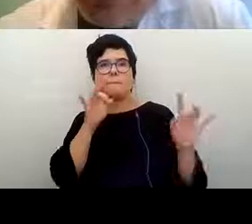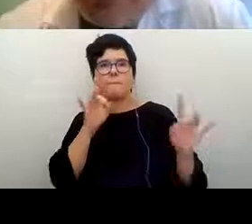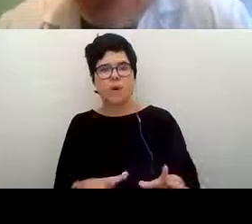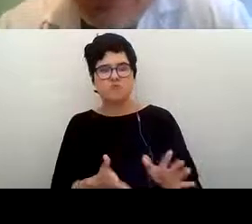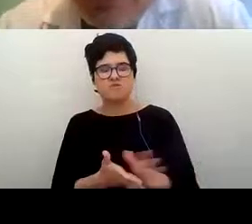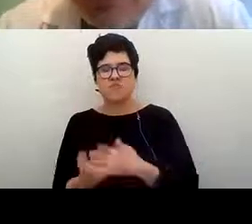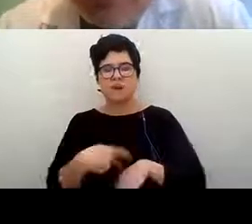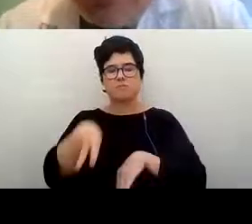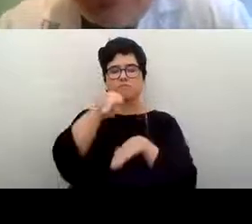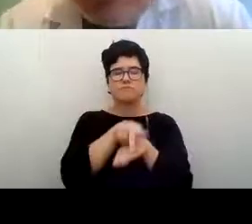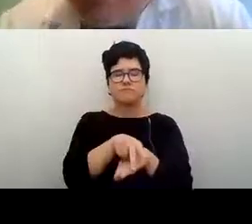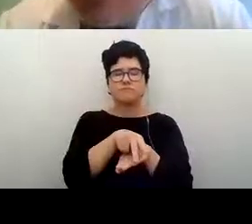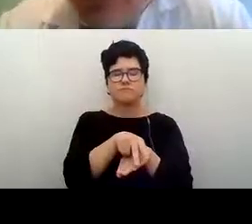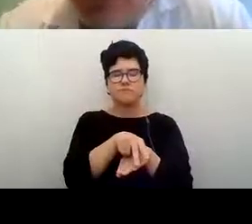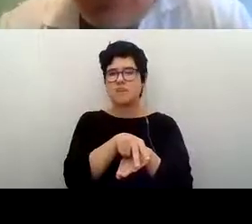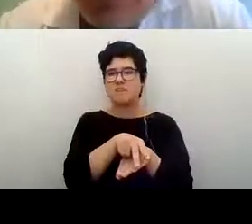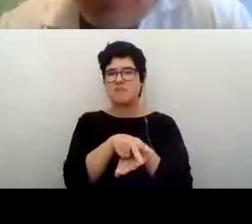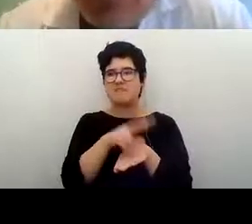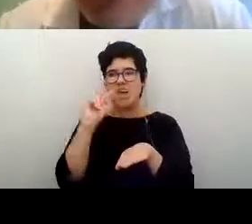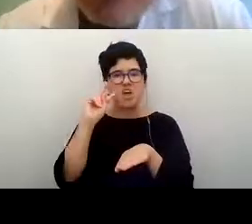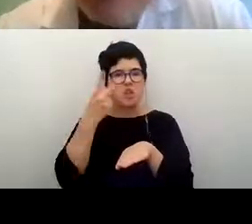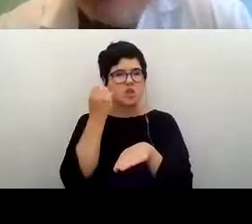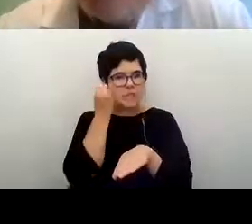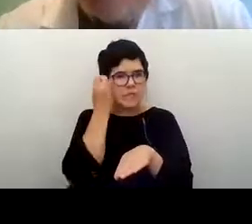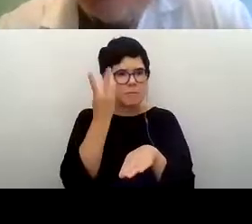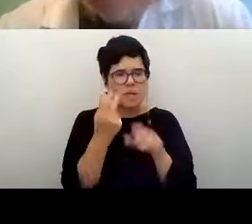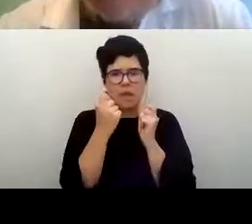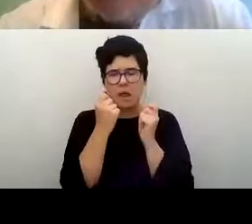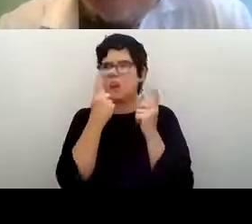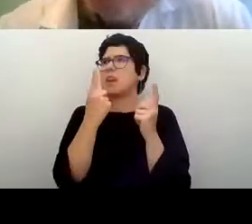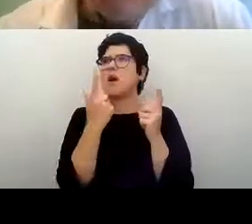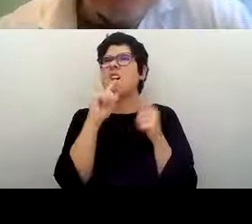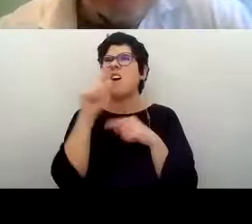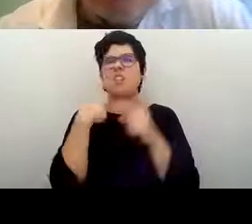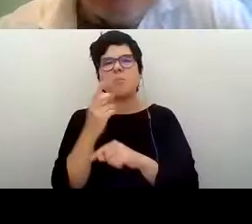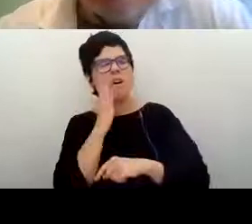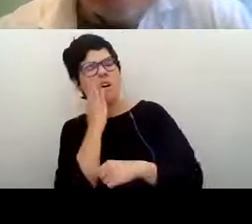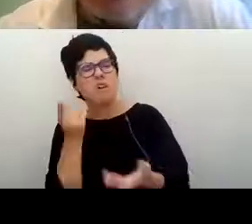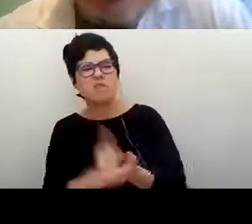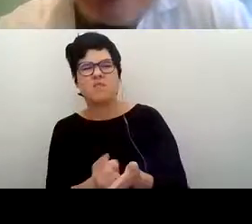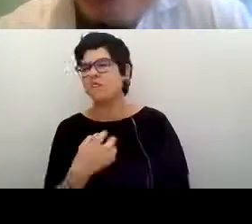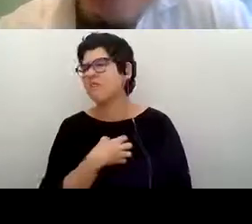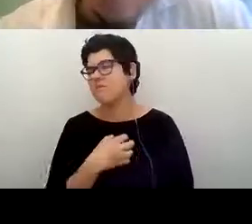echas en la cama y te despiertas a las 2 y ya no te vuelves a dormir, suele ir más asociado al trastorno